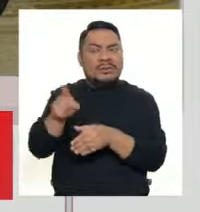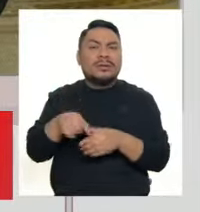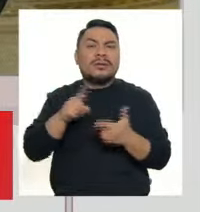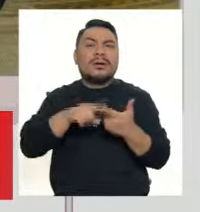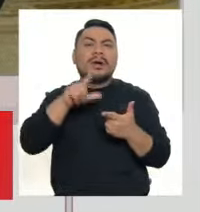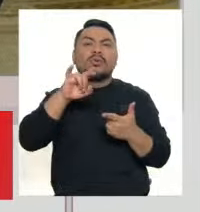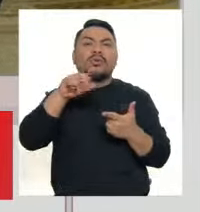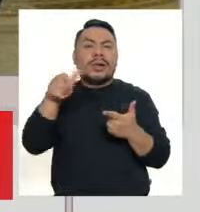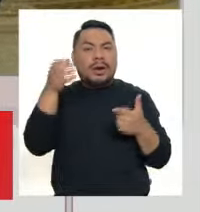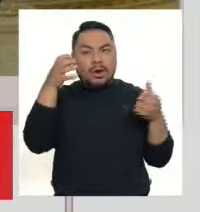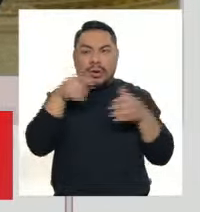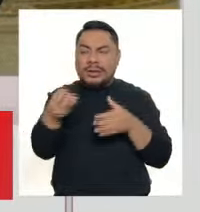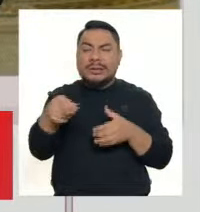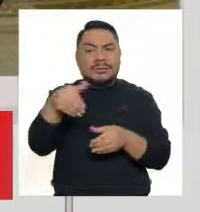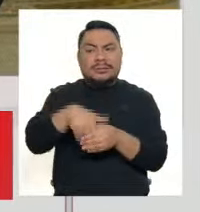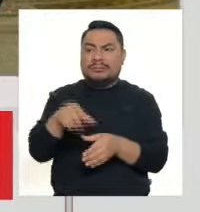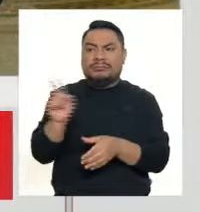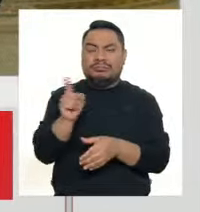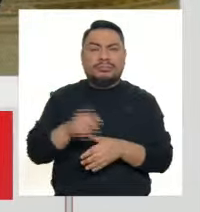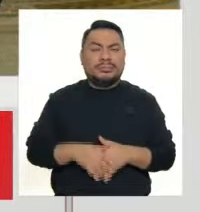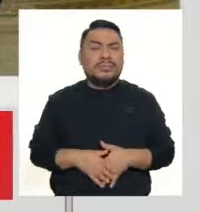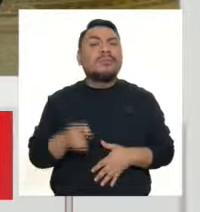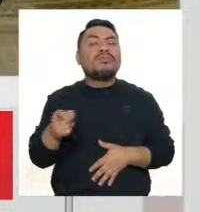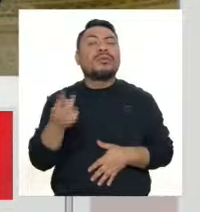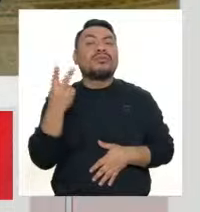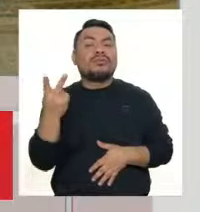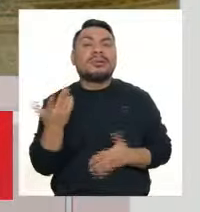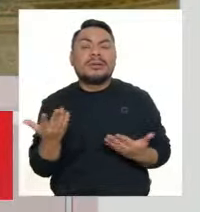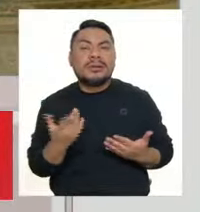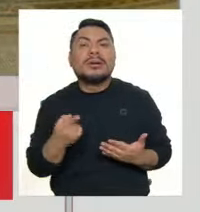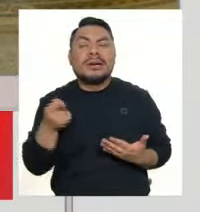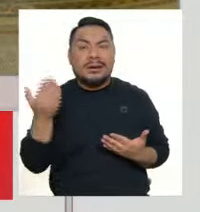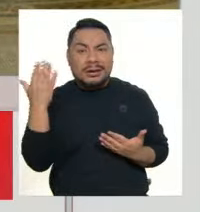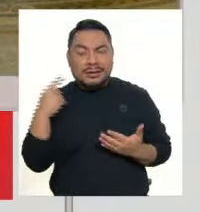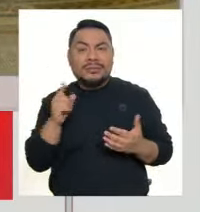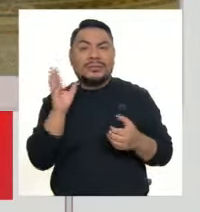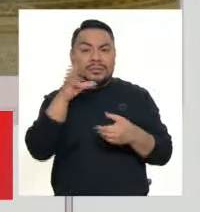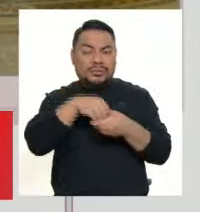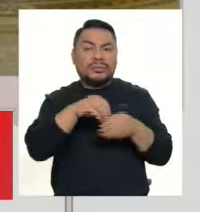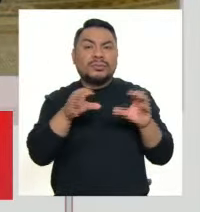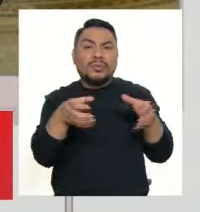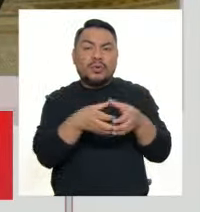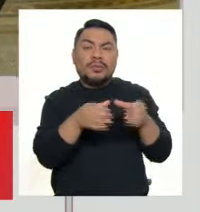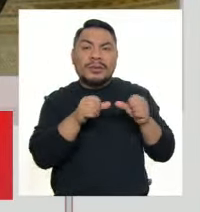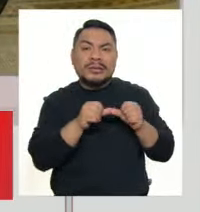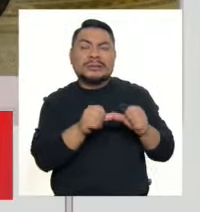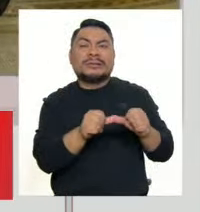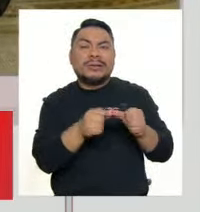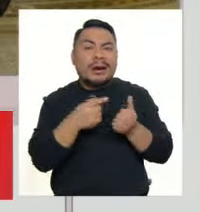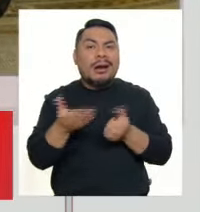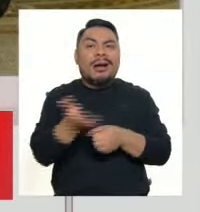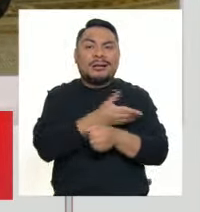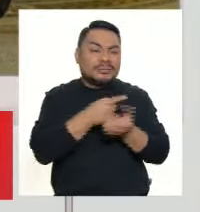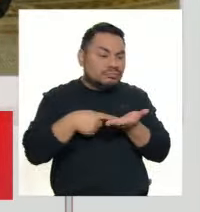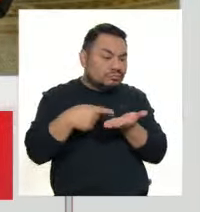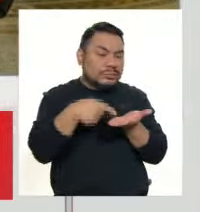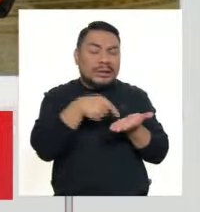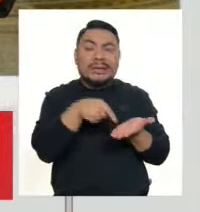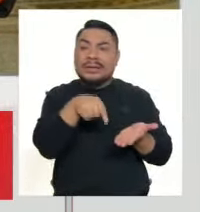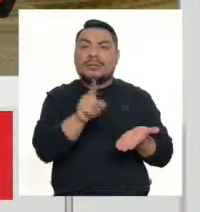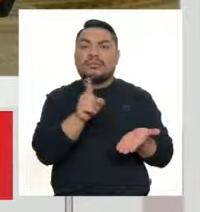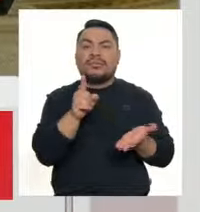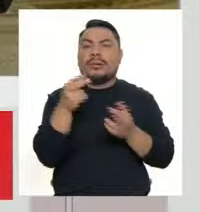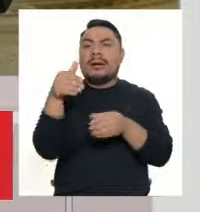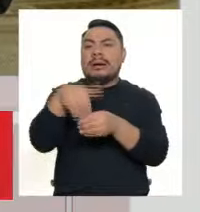Luna Gálvez, respecto a que ellos forman parte o formaron parte de la comisión permanente y por tanto no debía